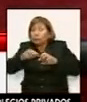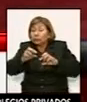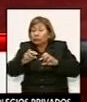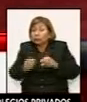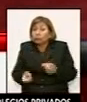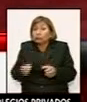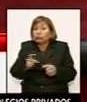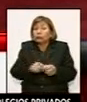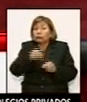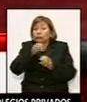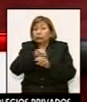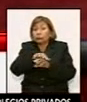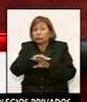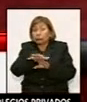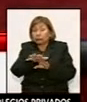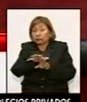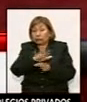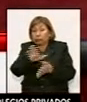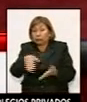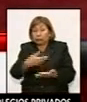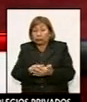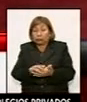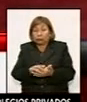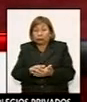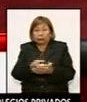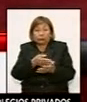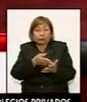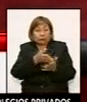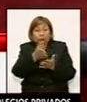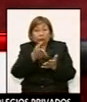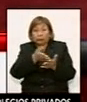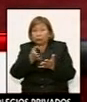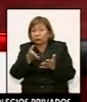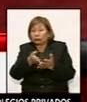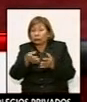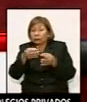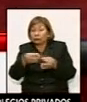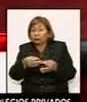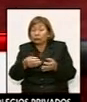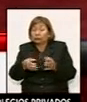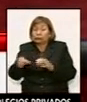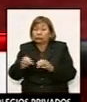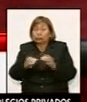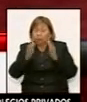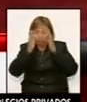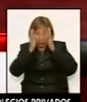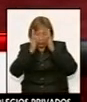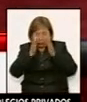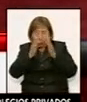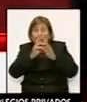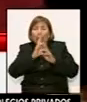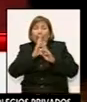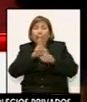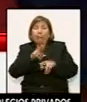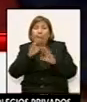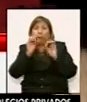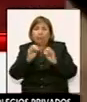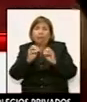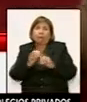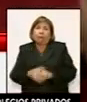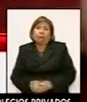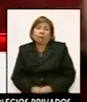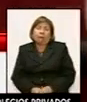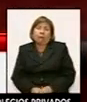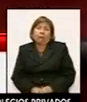interacción fluida entre todos los operadores de la ruta procesal para garantizar una atención y respuesta oportuna,